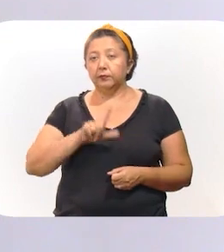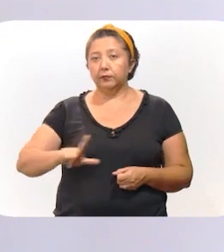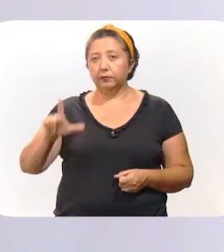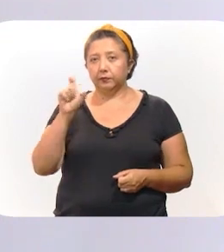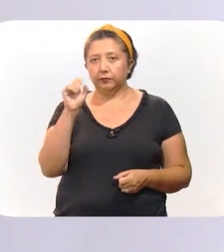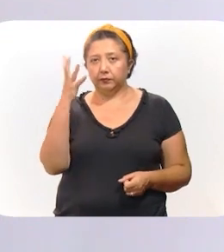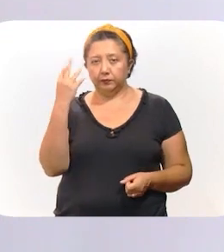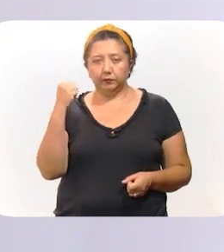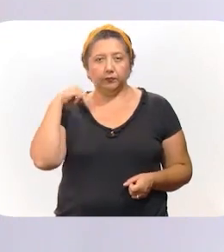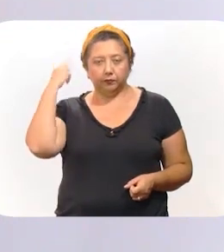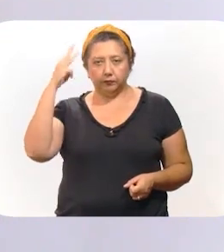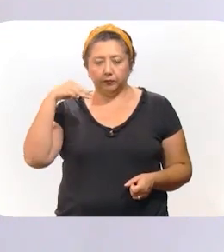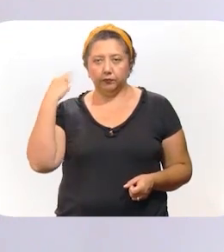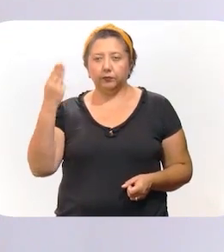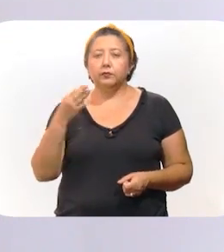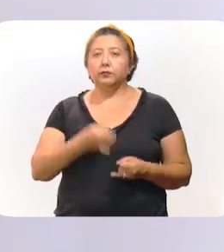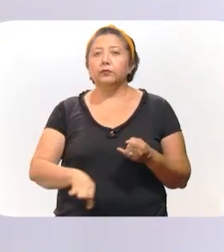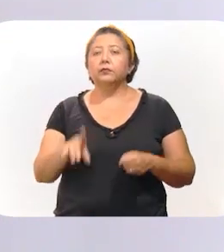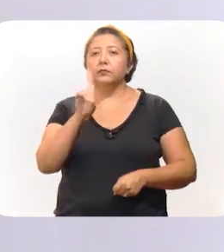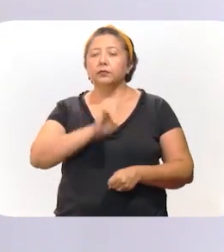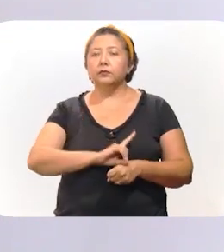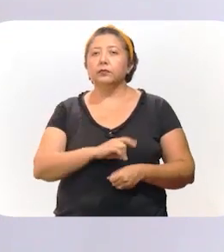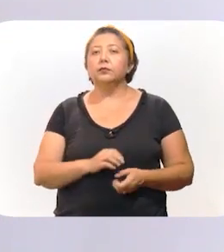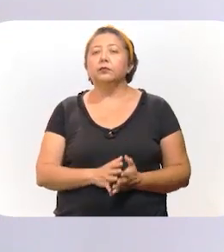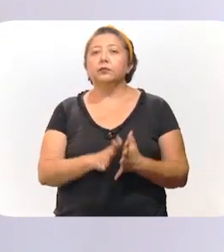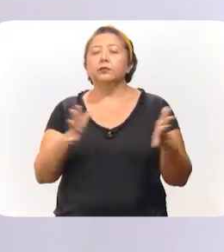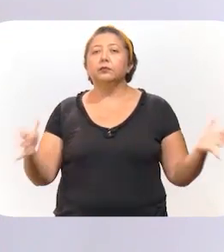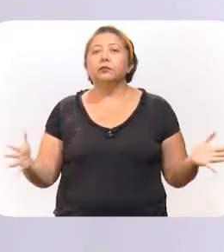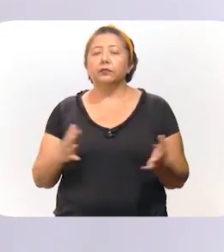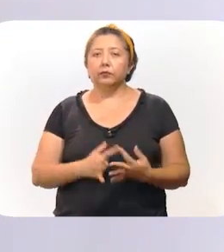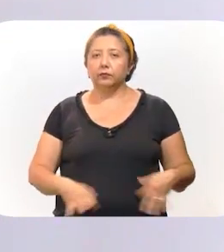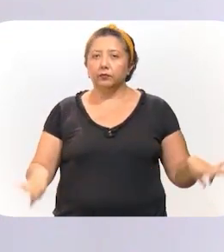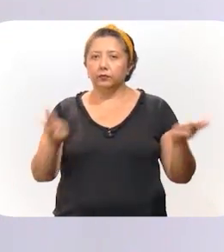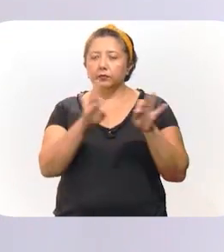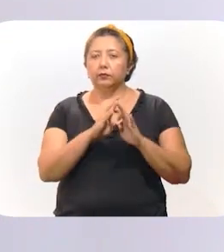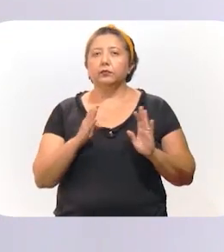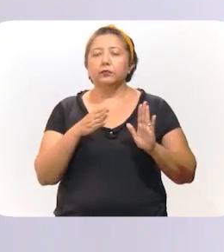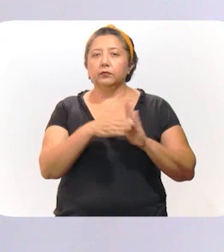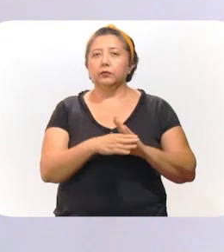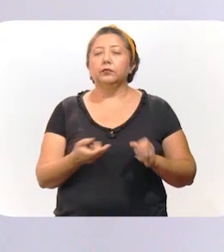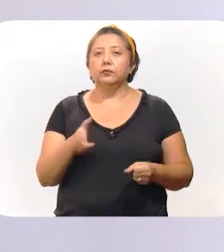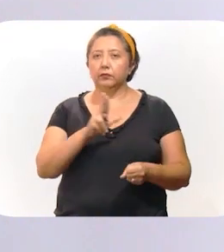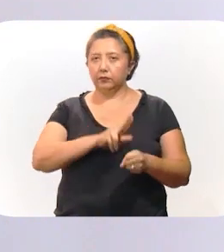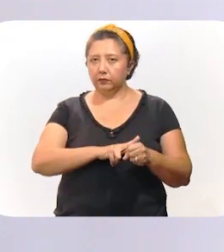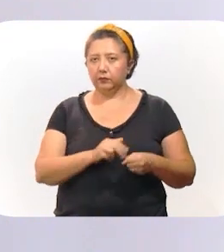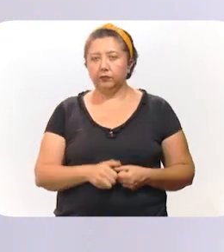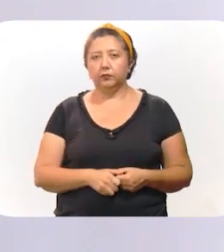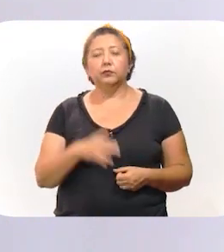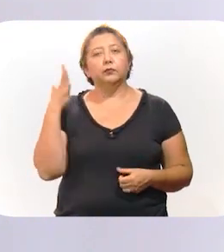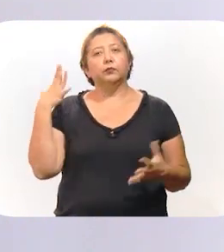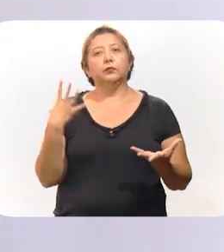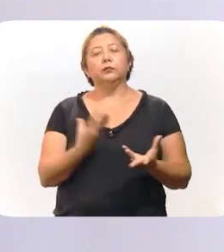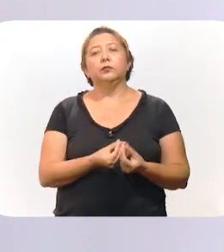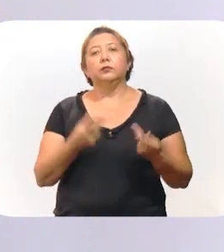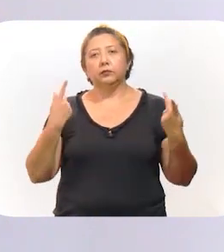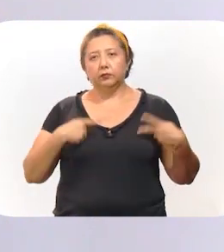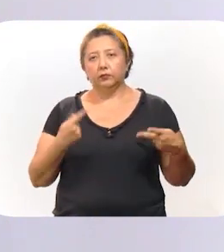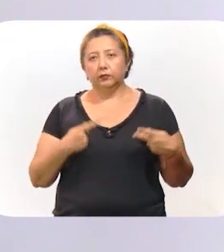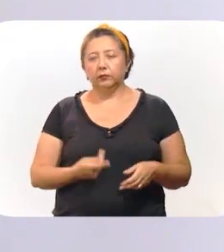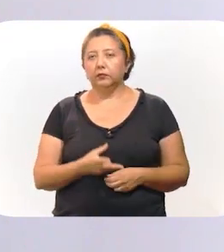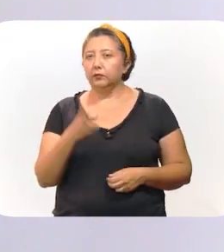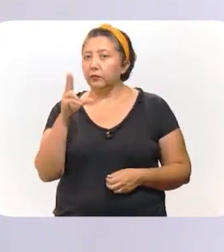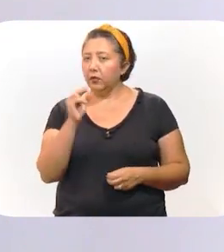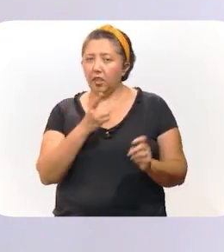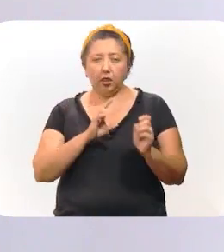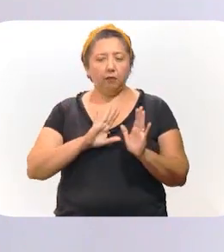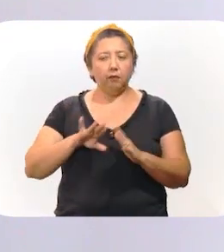este lunes 29 de marzo. En los últimos días se ha registrado un incremento importante en los ingresos hospitalarios, por lo que pedimos a la población no